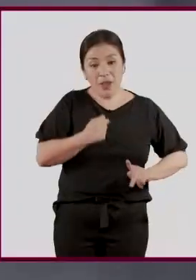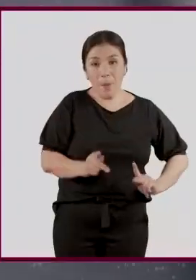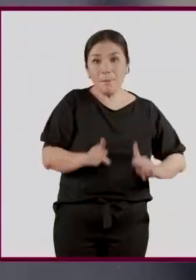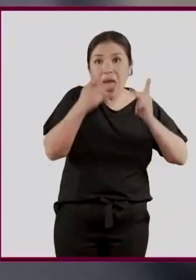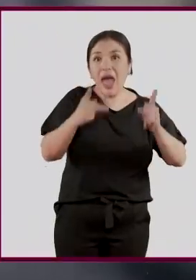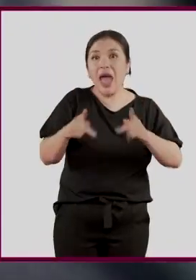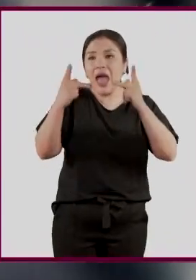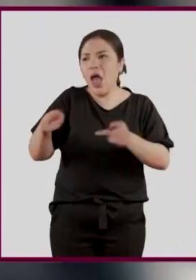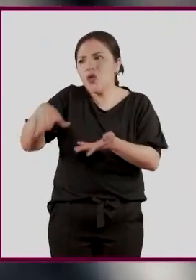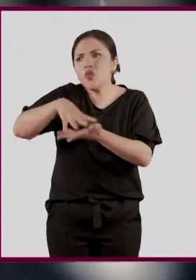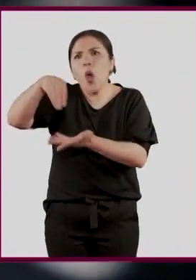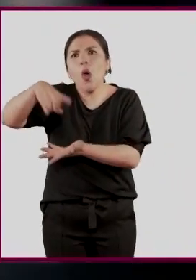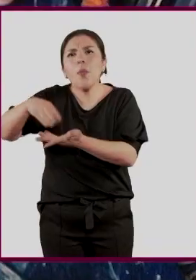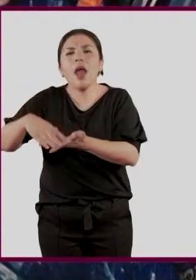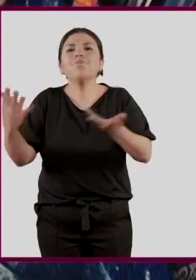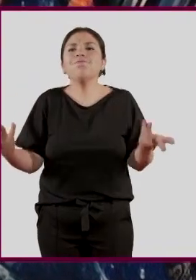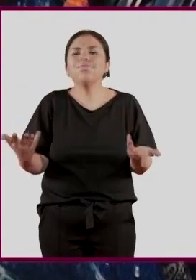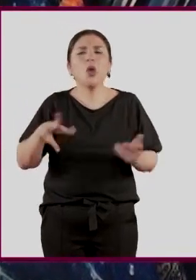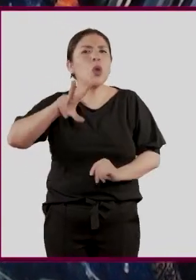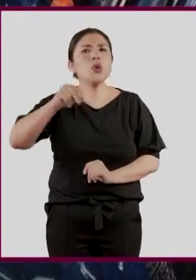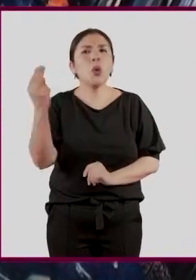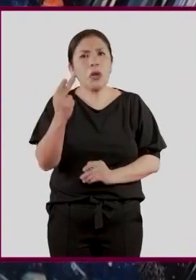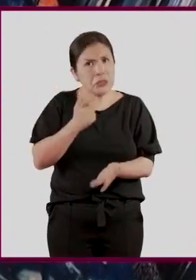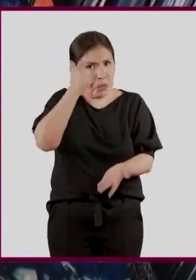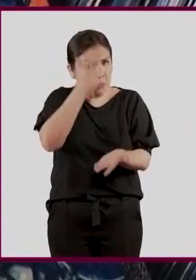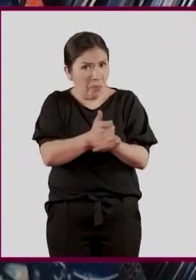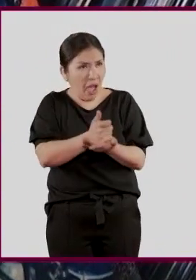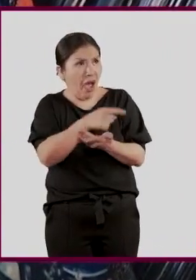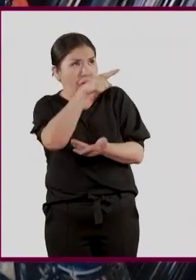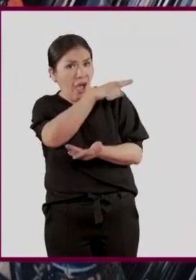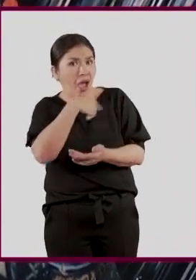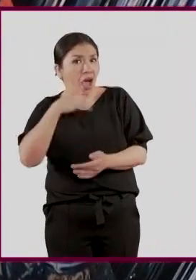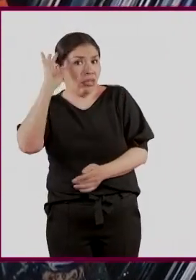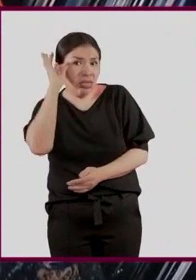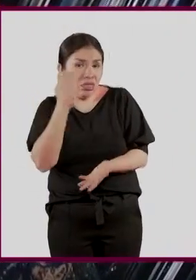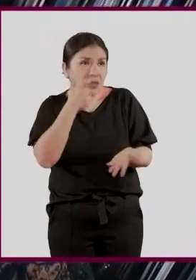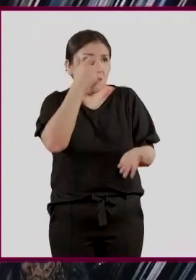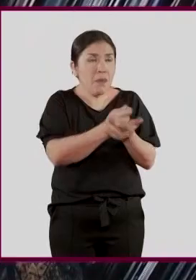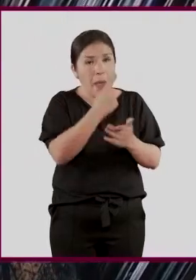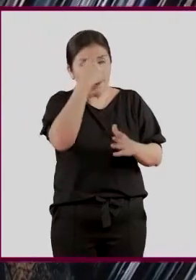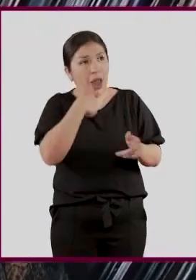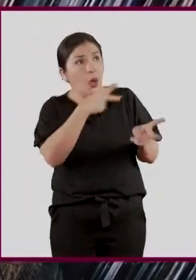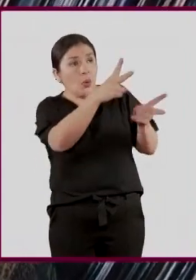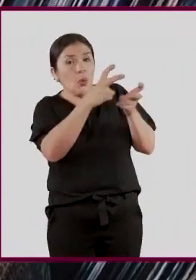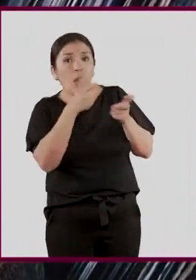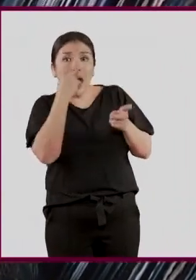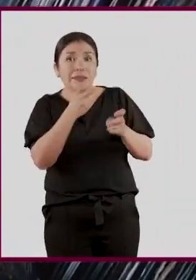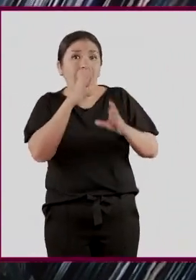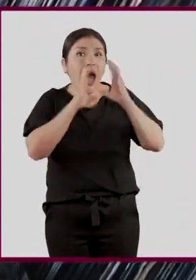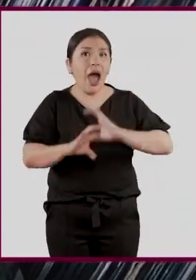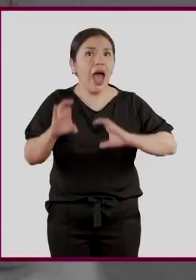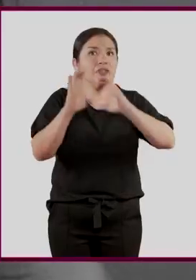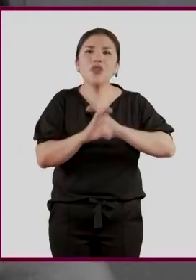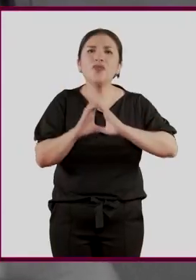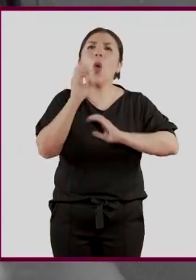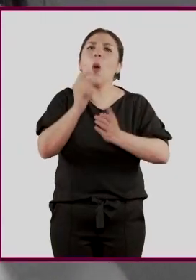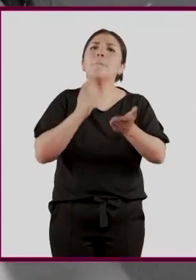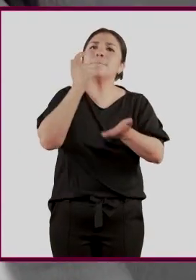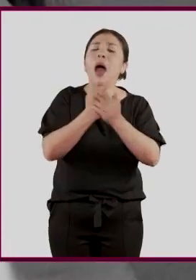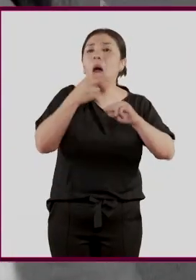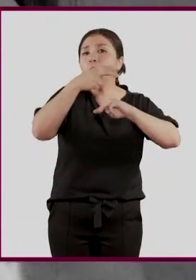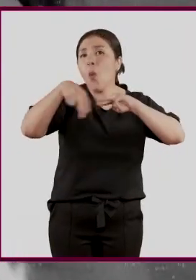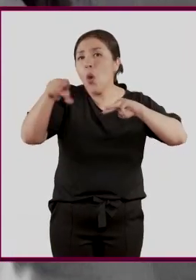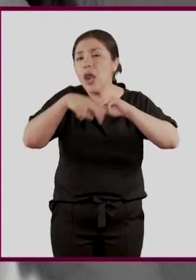y reproducción de las obras. Ya no fue necesario pagar el precio de un disco para tener esa o aquella canción, o pagar